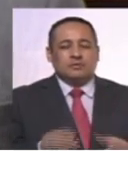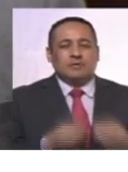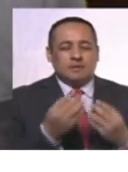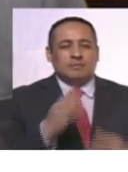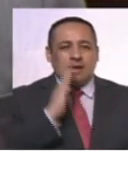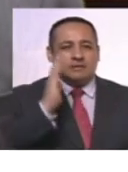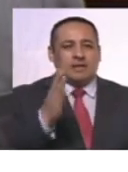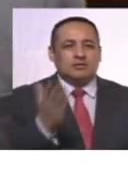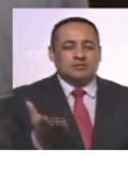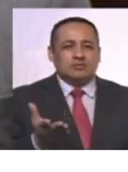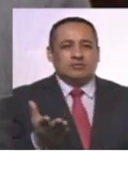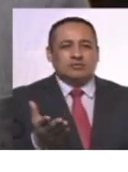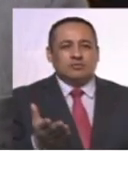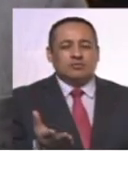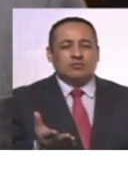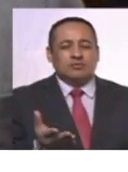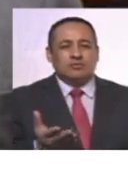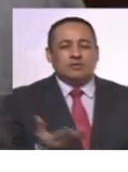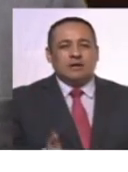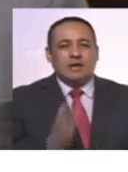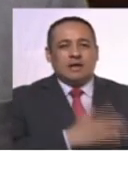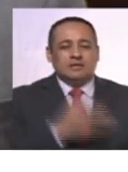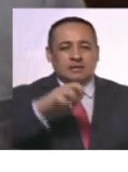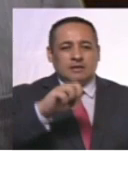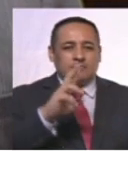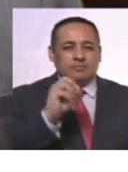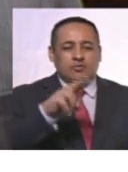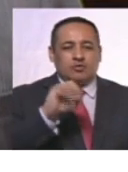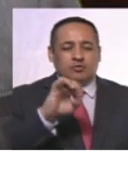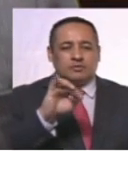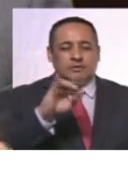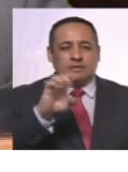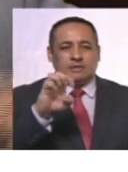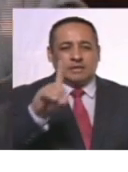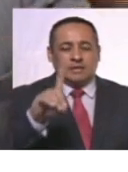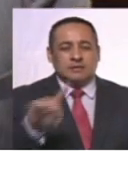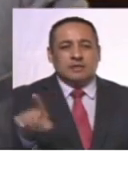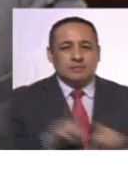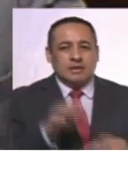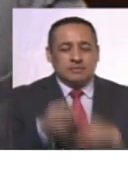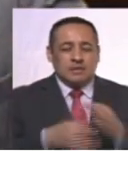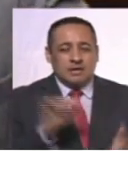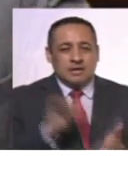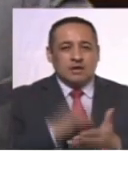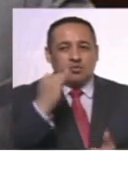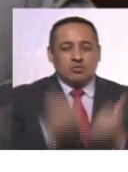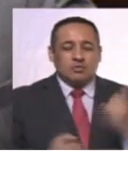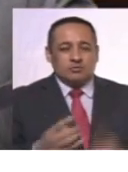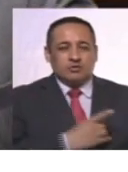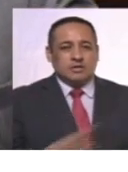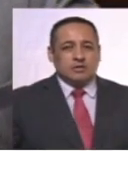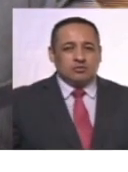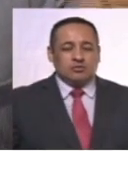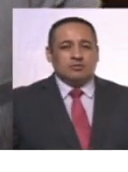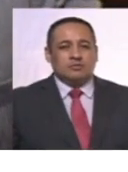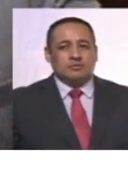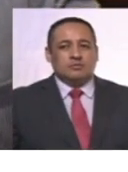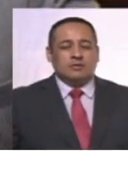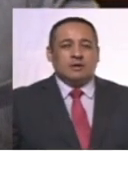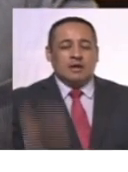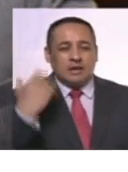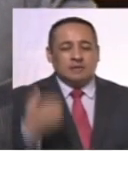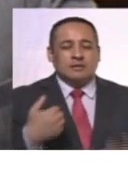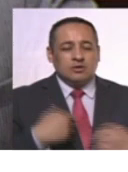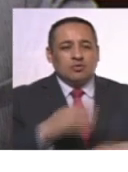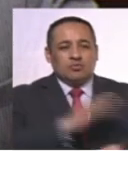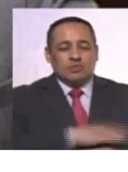mandato ante el PRONIET. Debo admitir que el último director tuvo la amabilidad